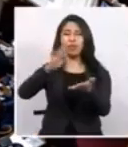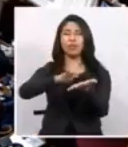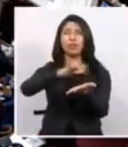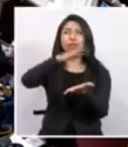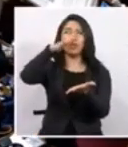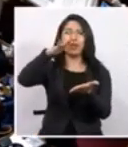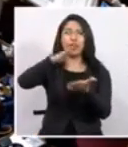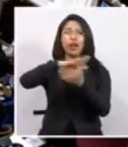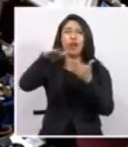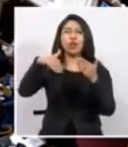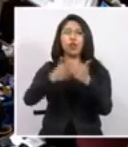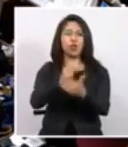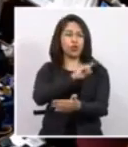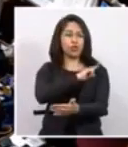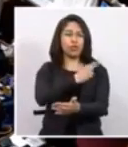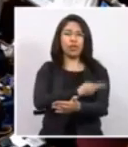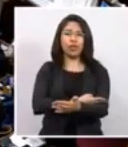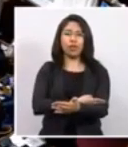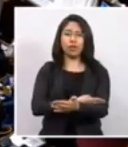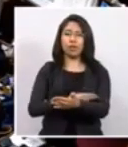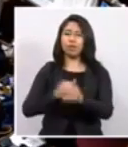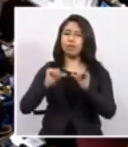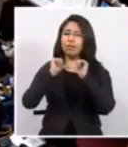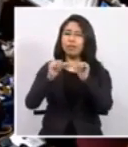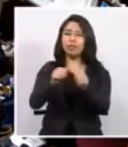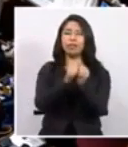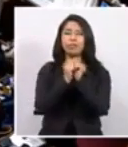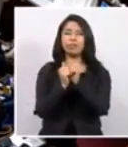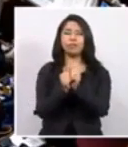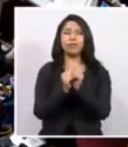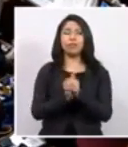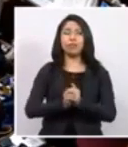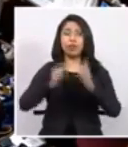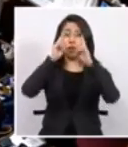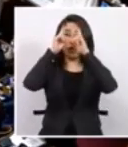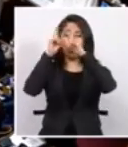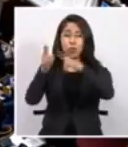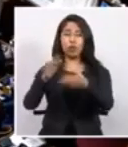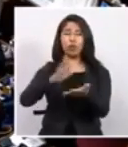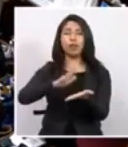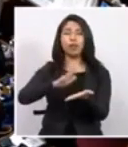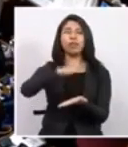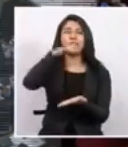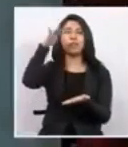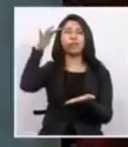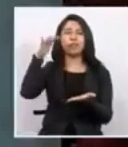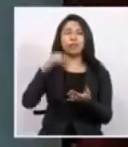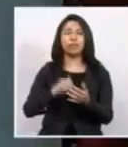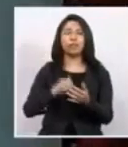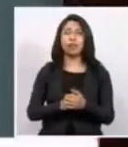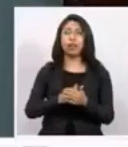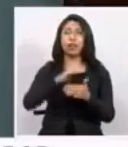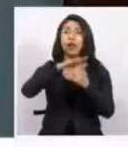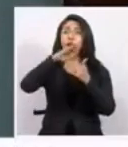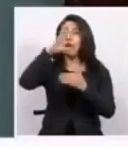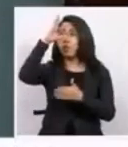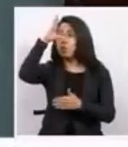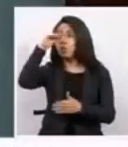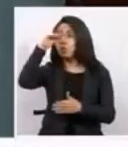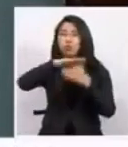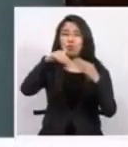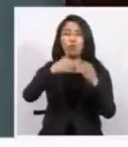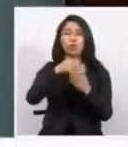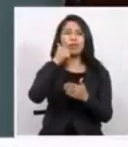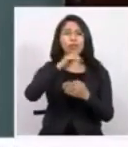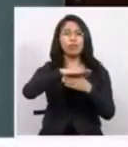a nuestros ancestros que siempre nos acompañan. Honor y gloria a todas y todos los mártires